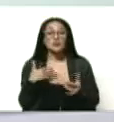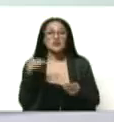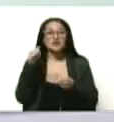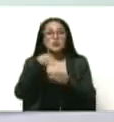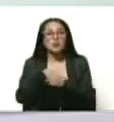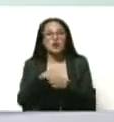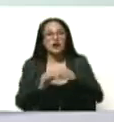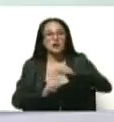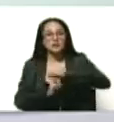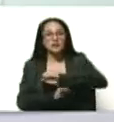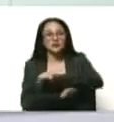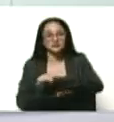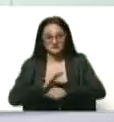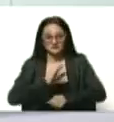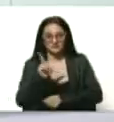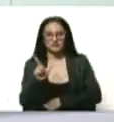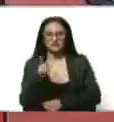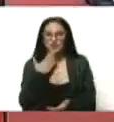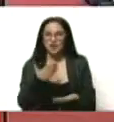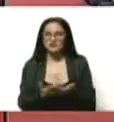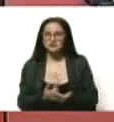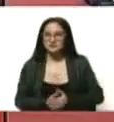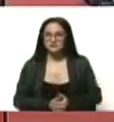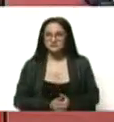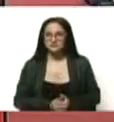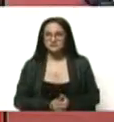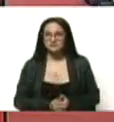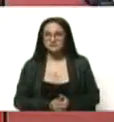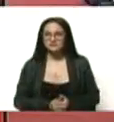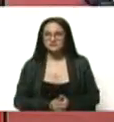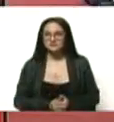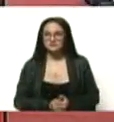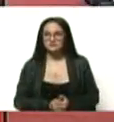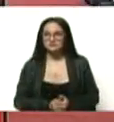a las bases del PSUV? Gracias.